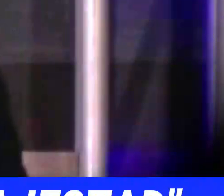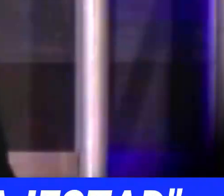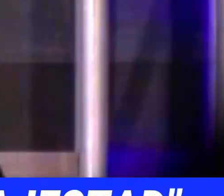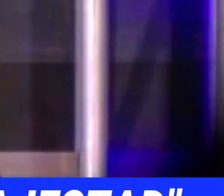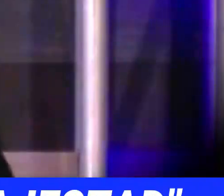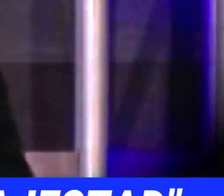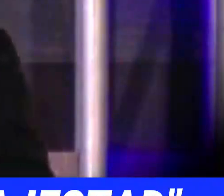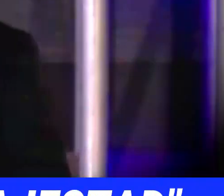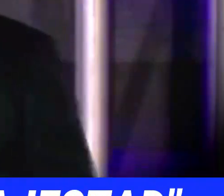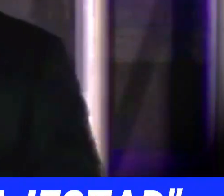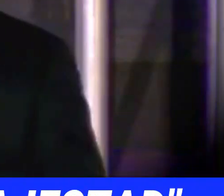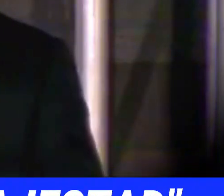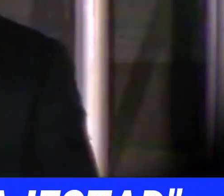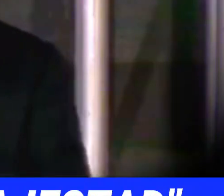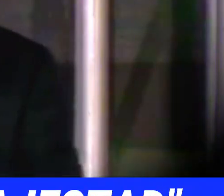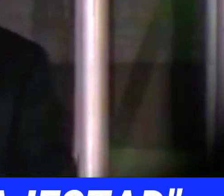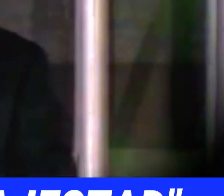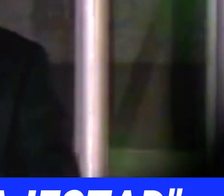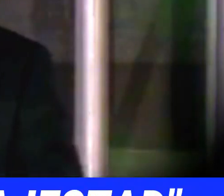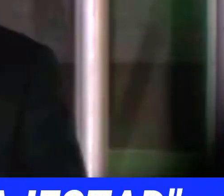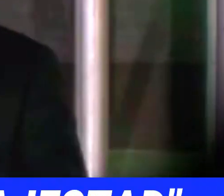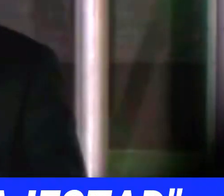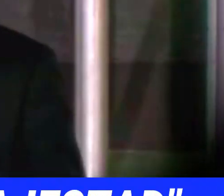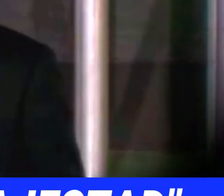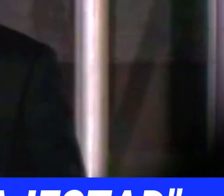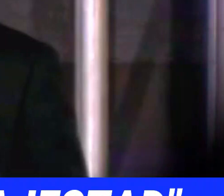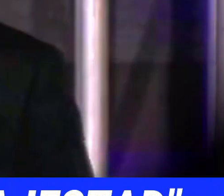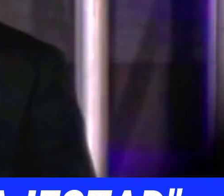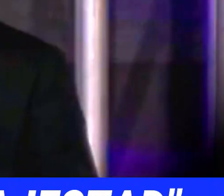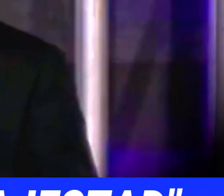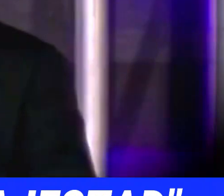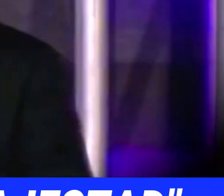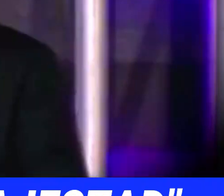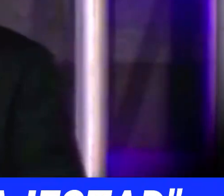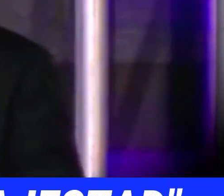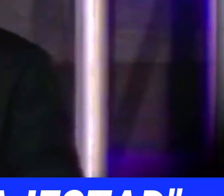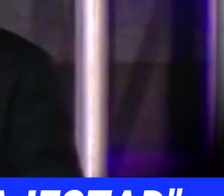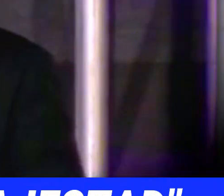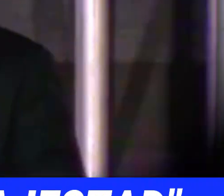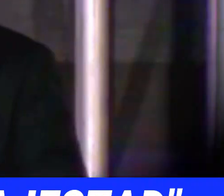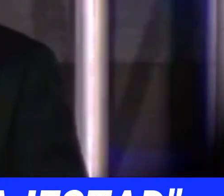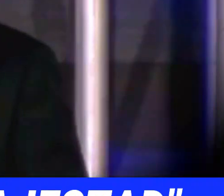Hay un versículo que está en Apocalipsis, el capítulo 3 y el verso 11.